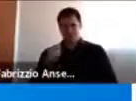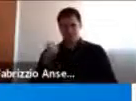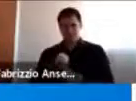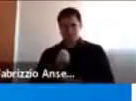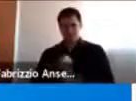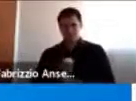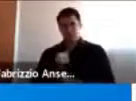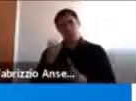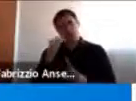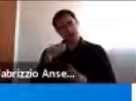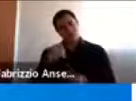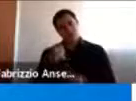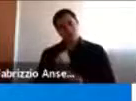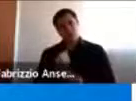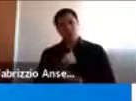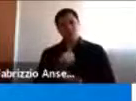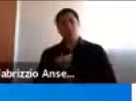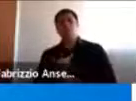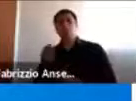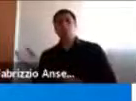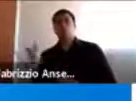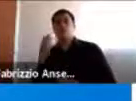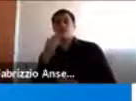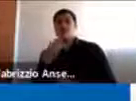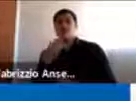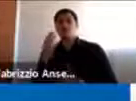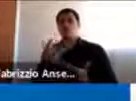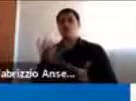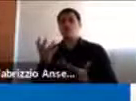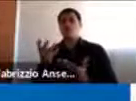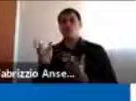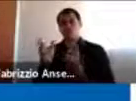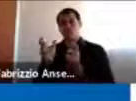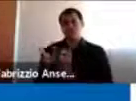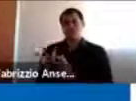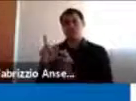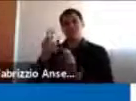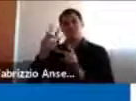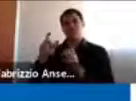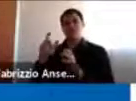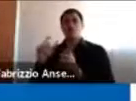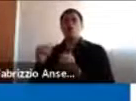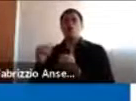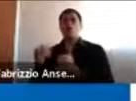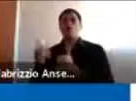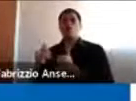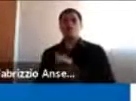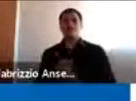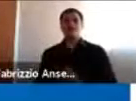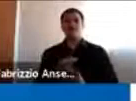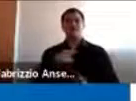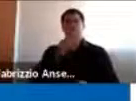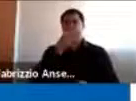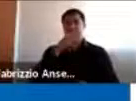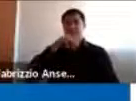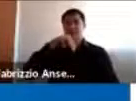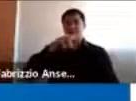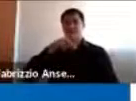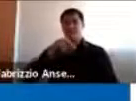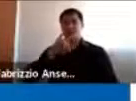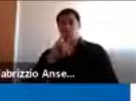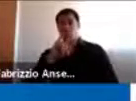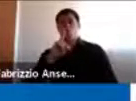configuración de los jugadores en el botón de menú entonces a ustedes se les despliegan cuatro posibilidades